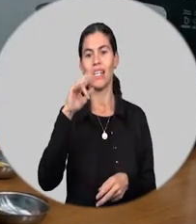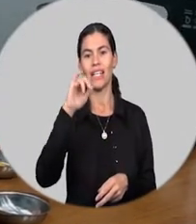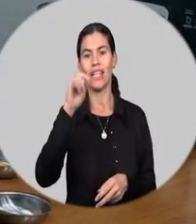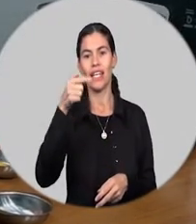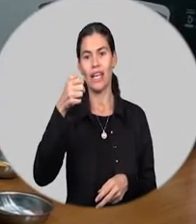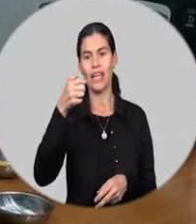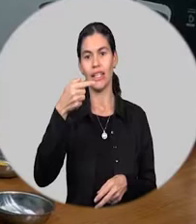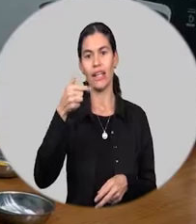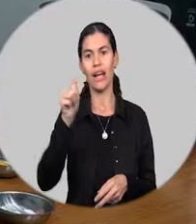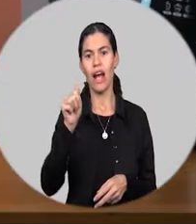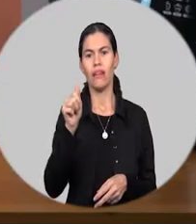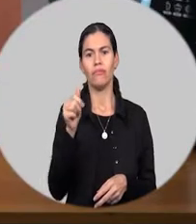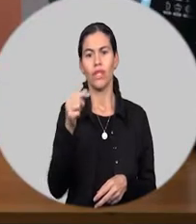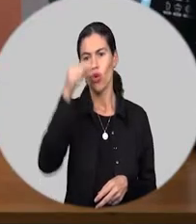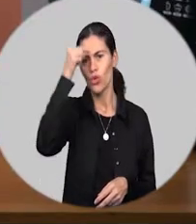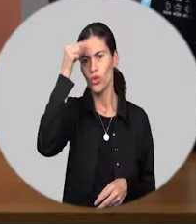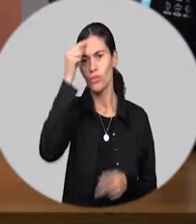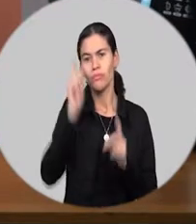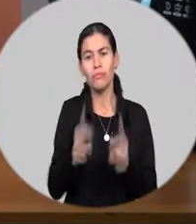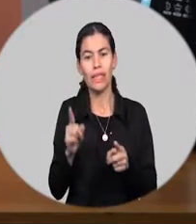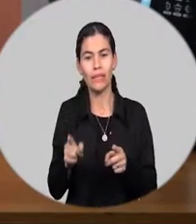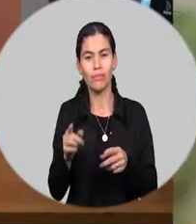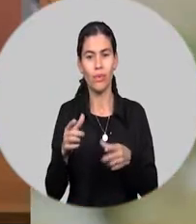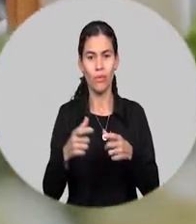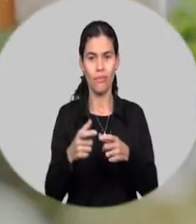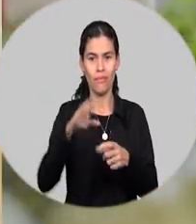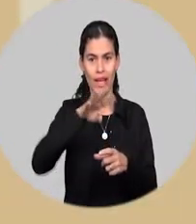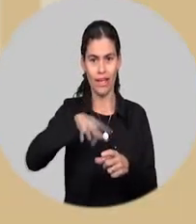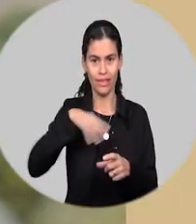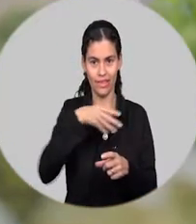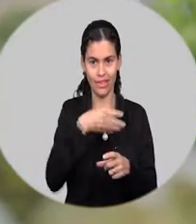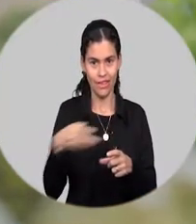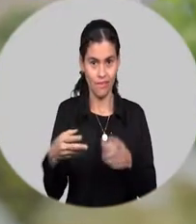pasta farola tradicional. ¡Comenzamos!